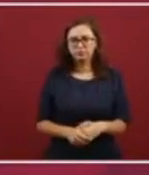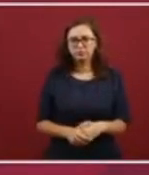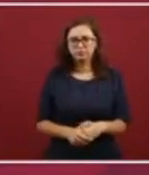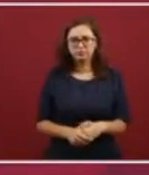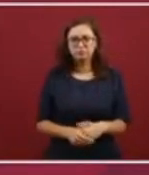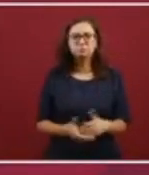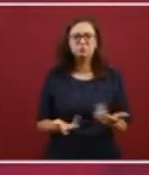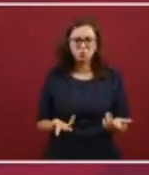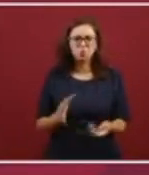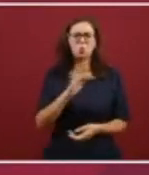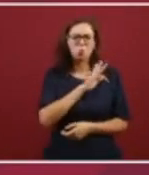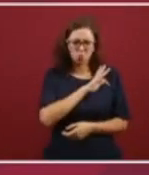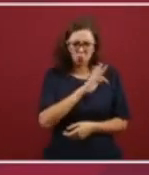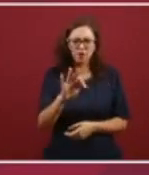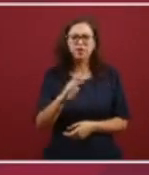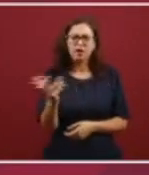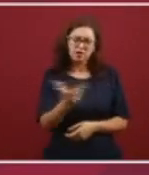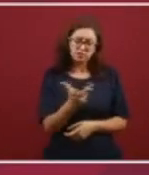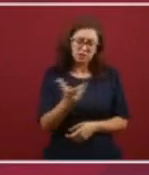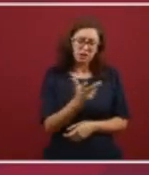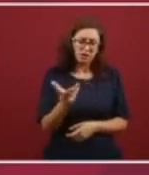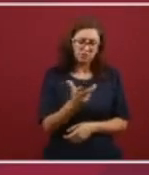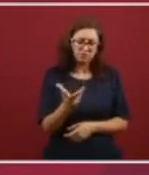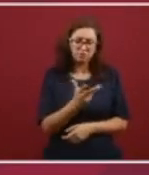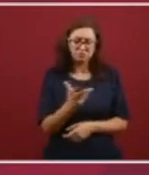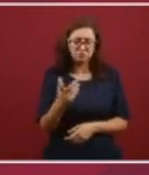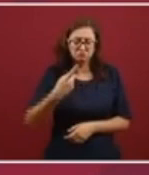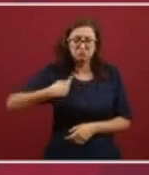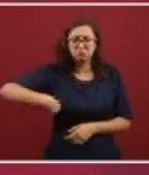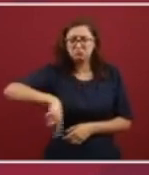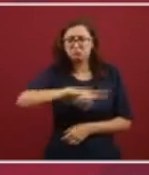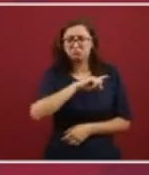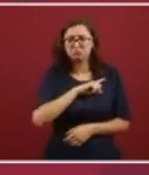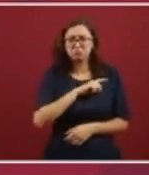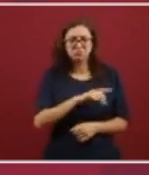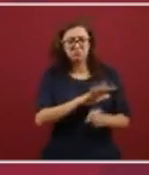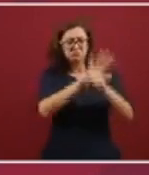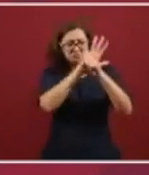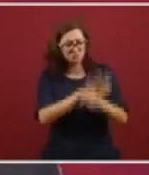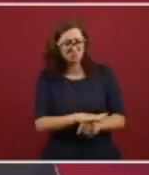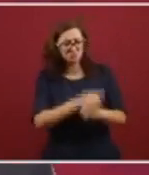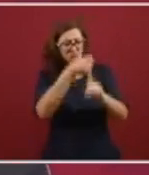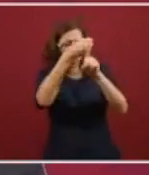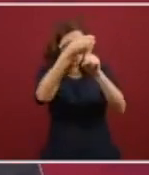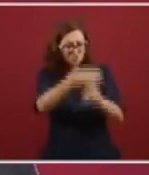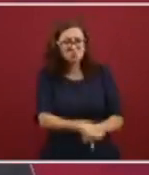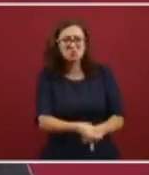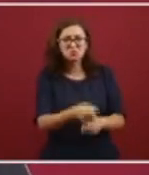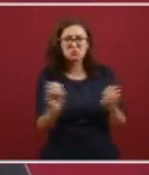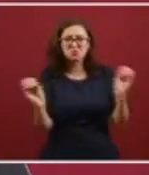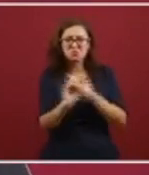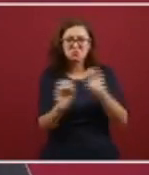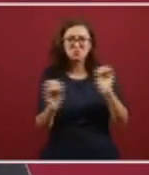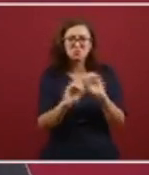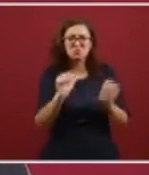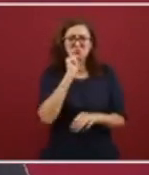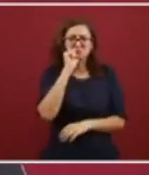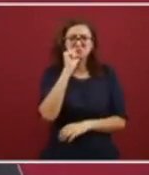está permitido. Nosotros no vamos a presionar a nadie, pero pensamos